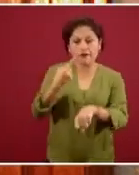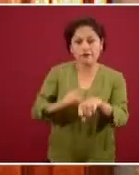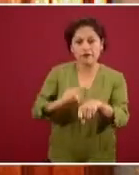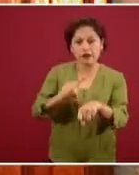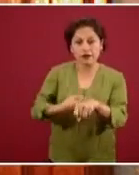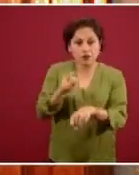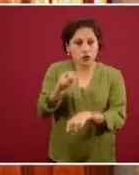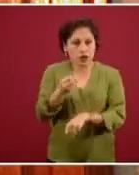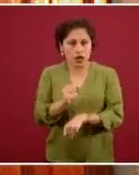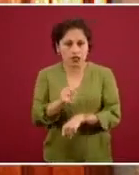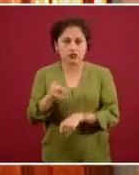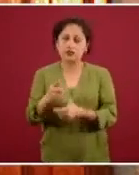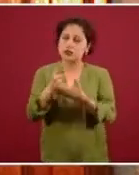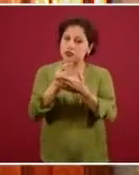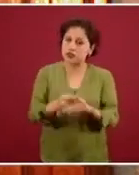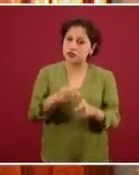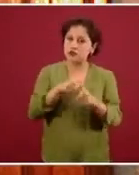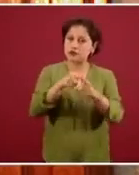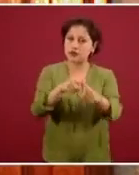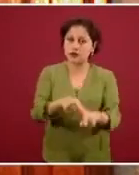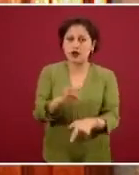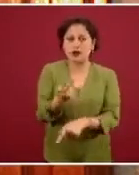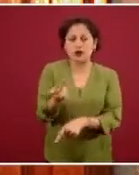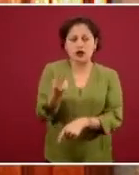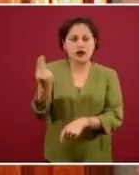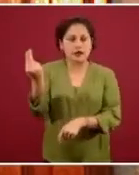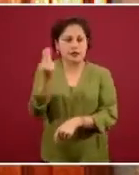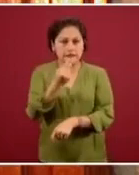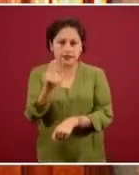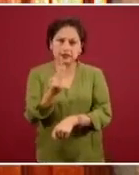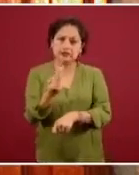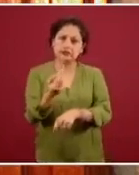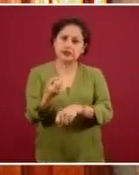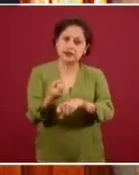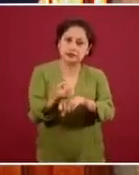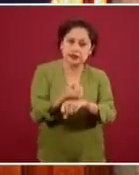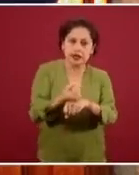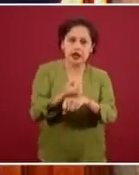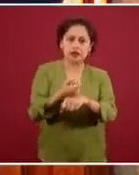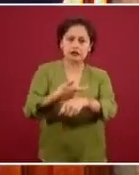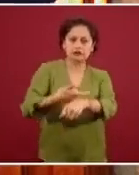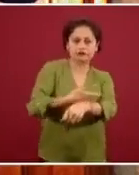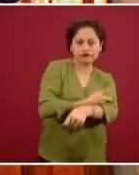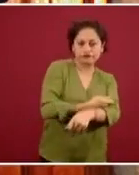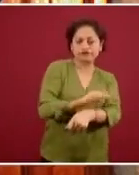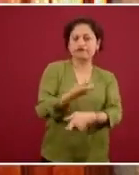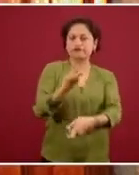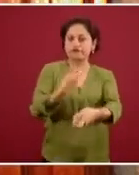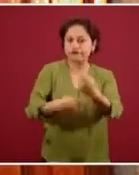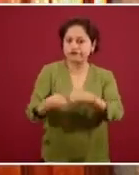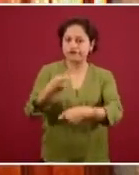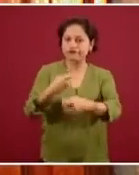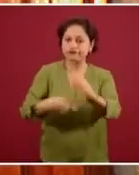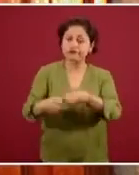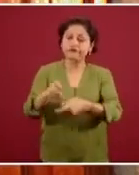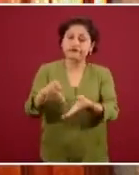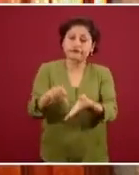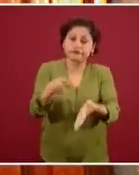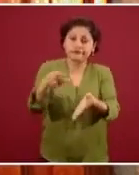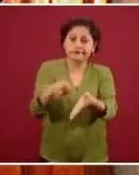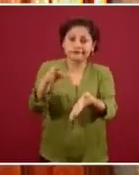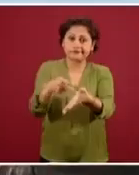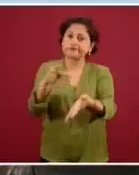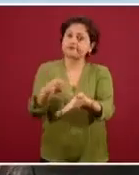quimioterapia van a requerir transfusión sanguínea. Y van a requerir transfusión sanguínea de manera frecuente y constante.